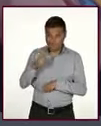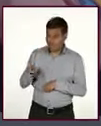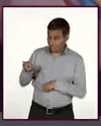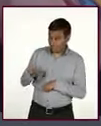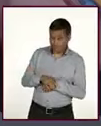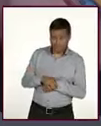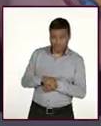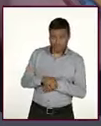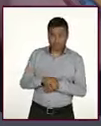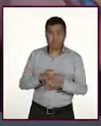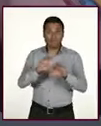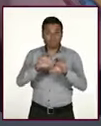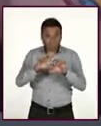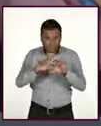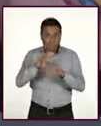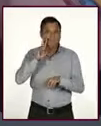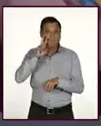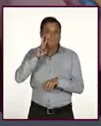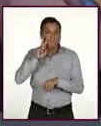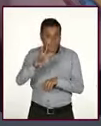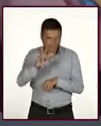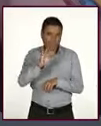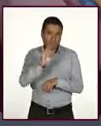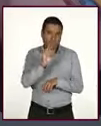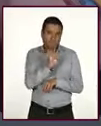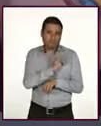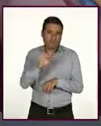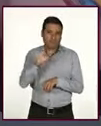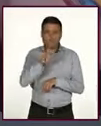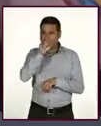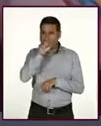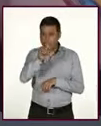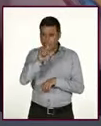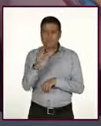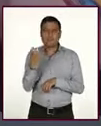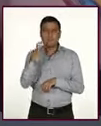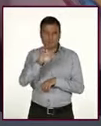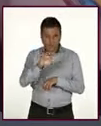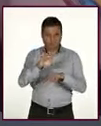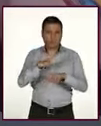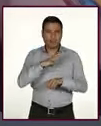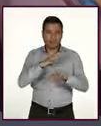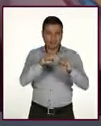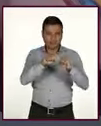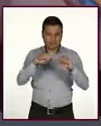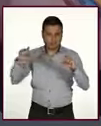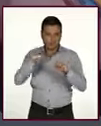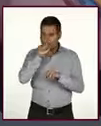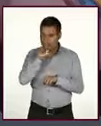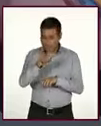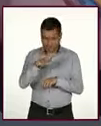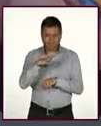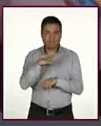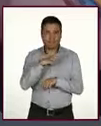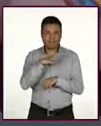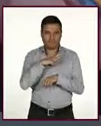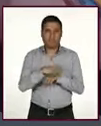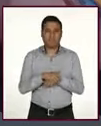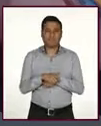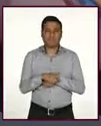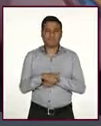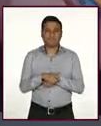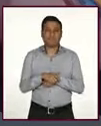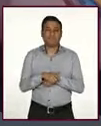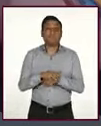.cep.gov.mx, que ustedes vieron en pantalla y que también encontrarán el link en la sección de comentarios de esta transmisión.